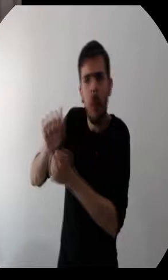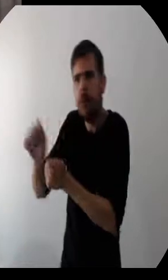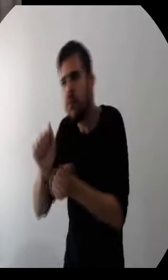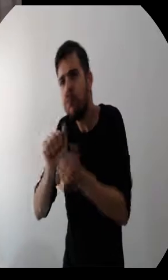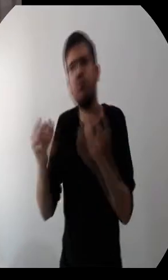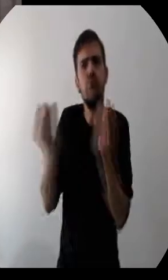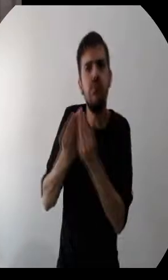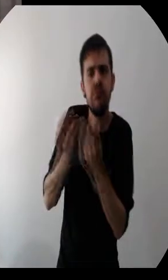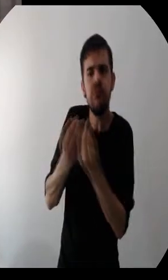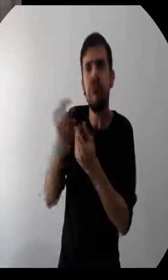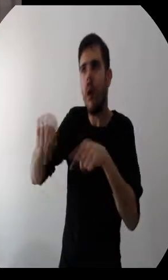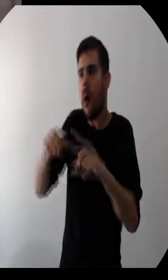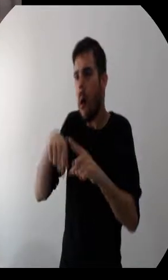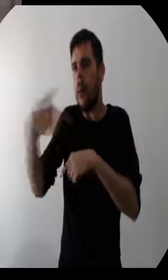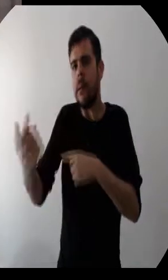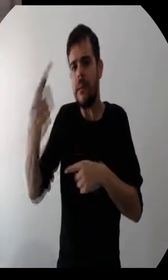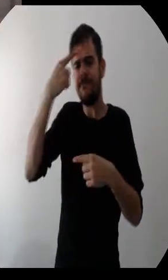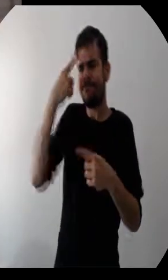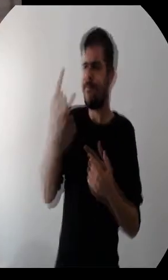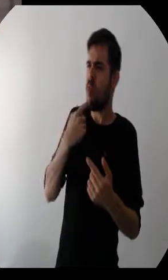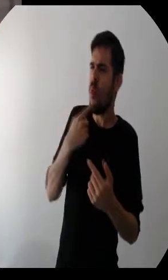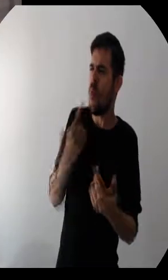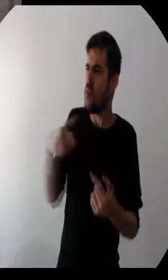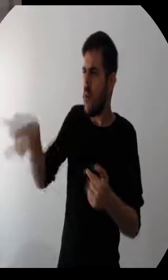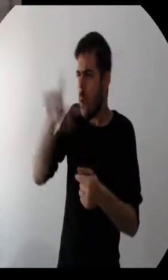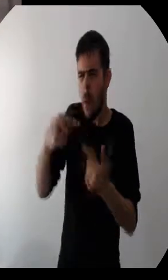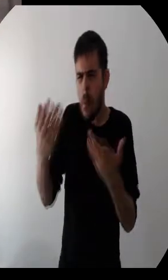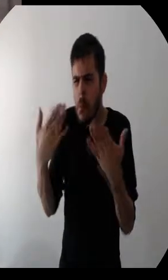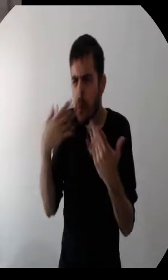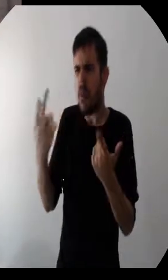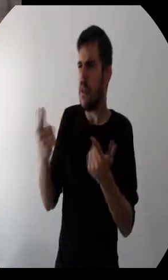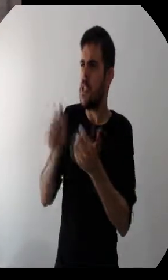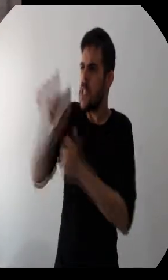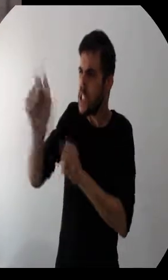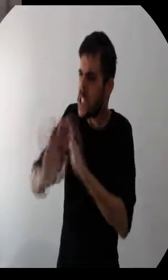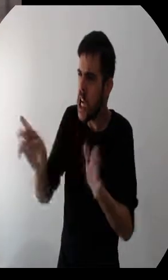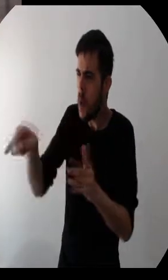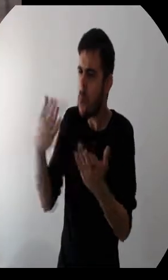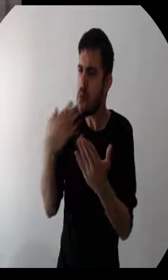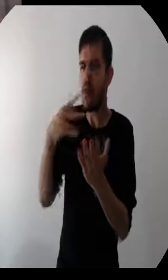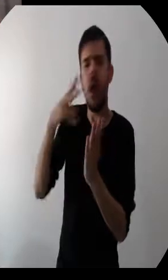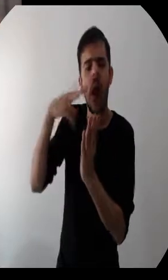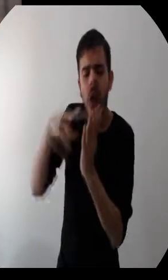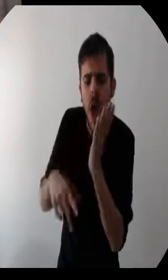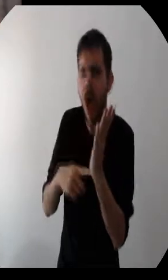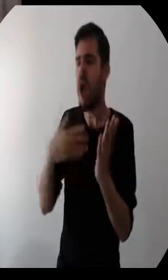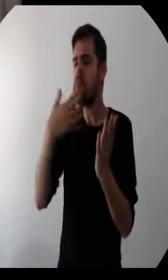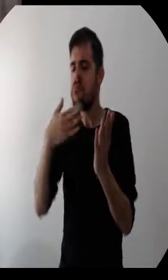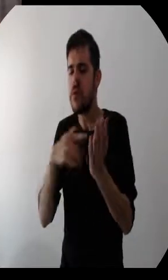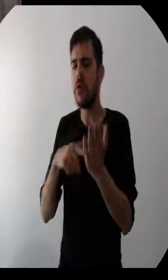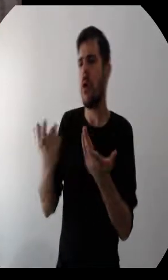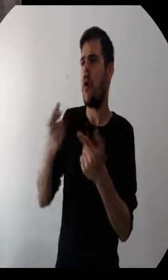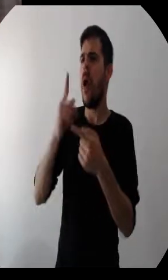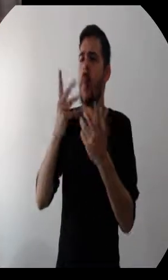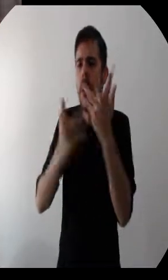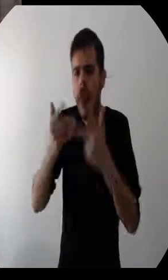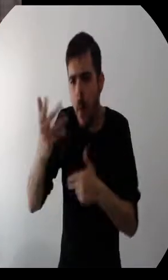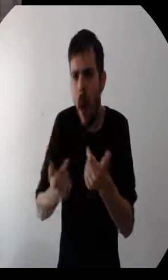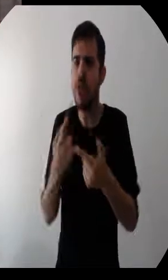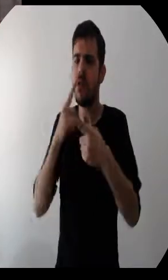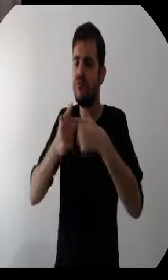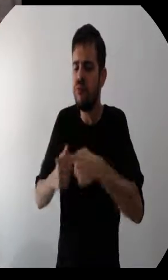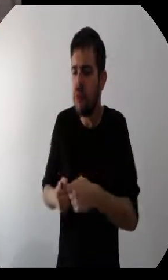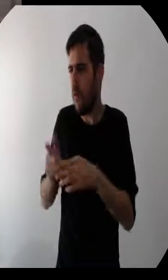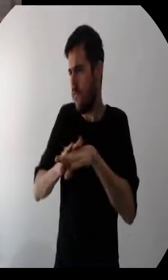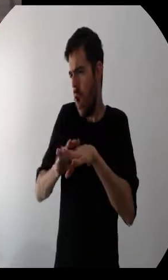estos títulos y certificados eran capaces, por ejemplo, de hacer lectura comprensiva, de realizar operaciones matemáticas básicas,